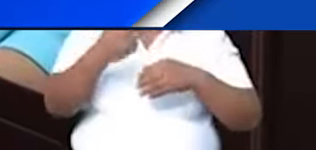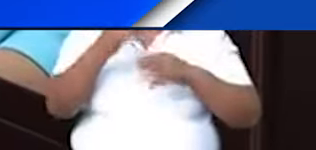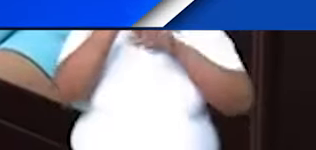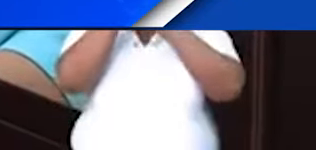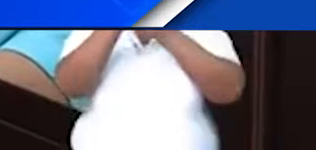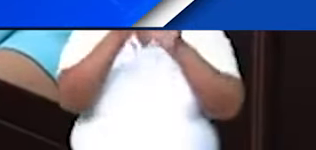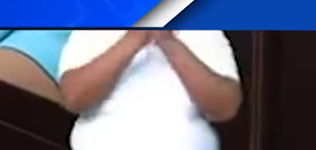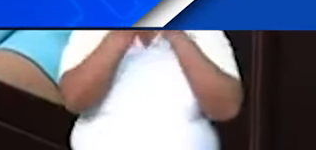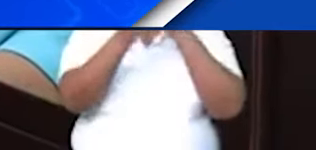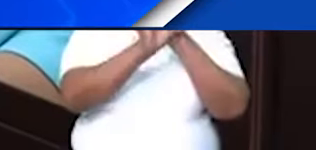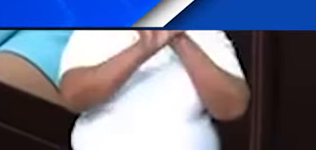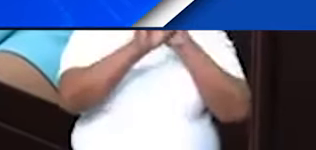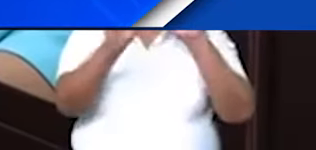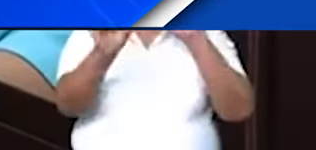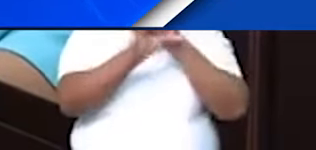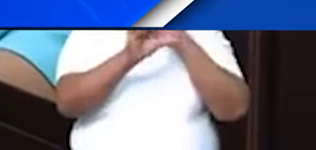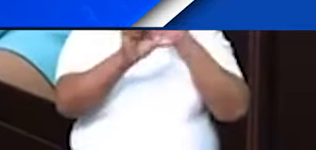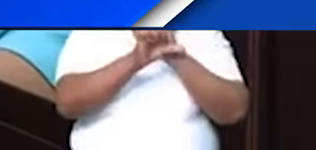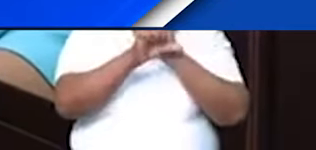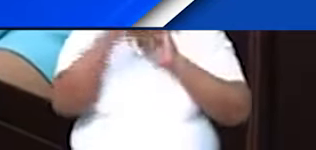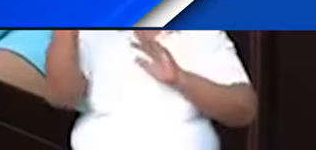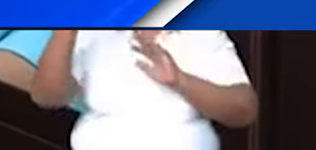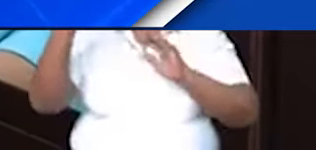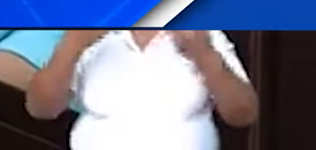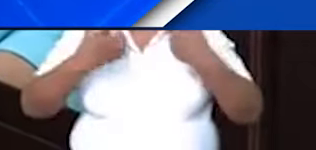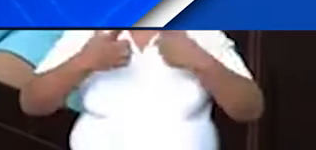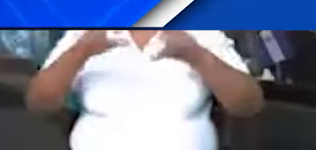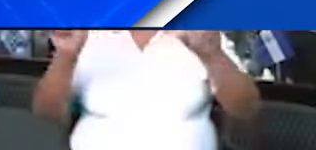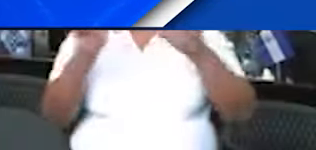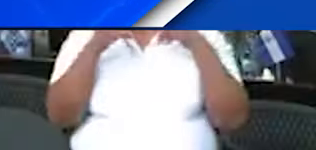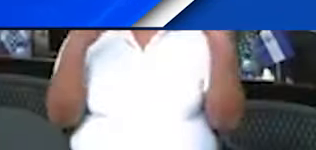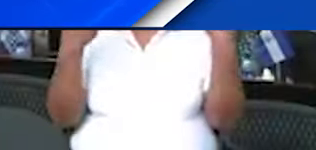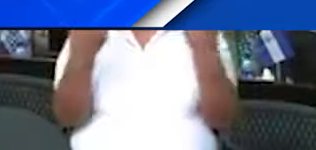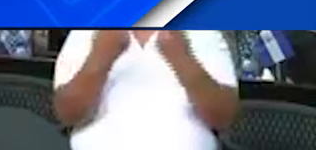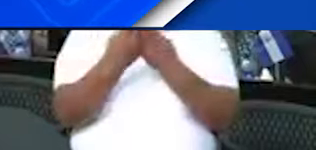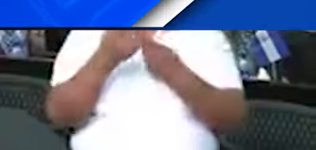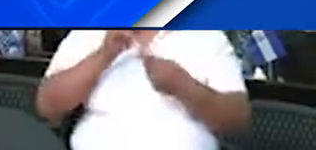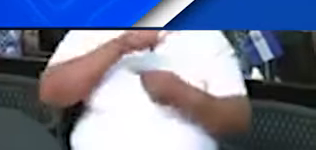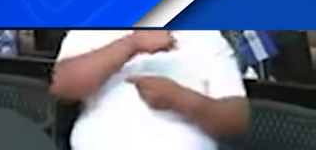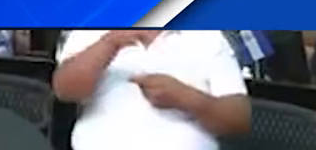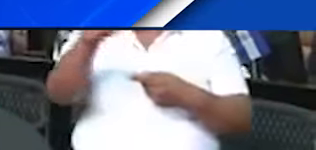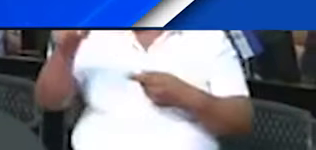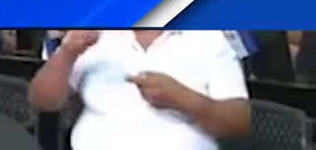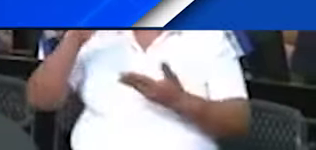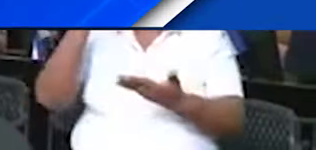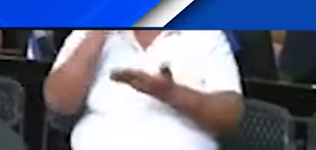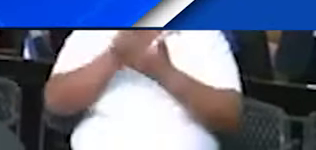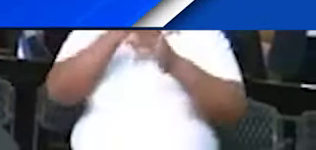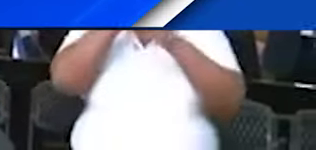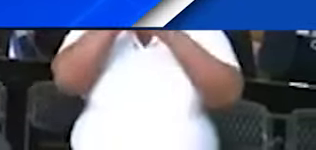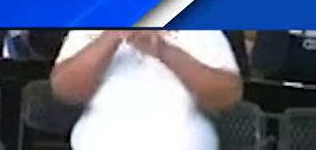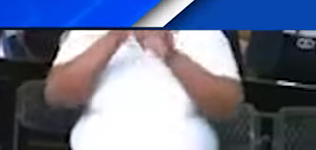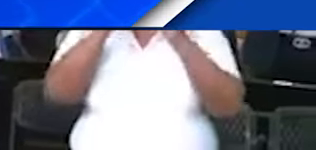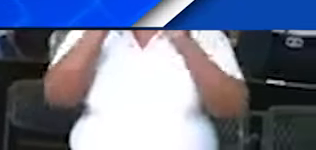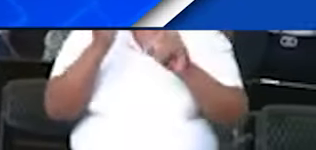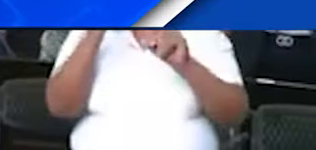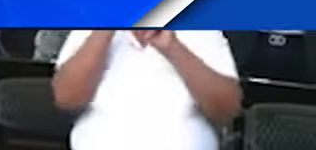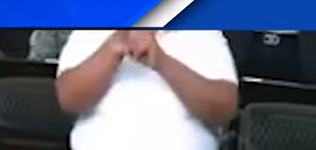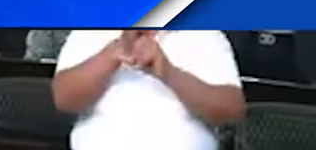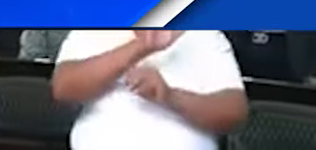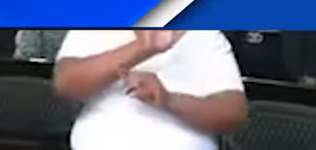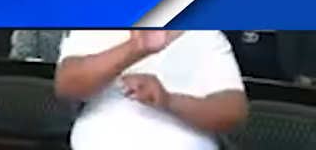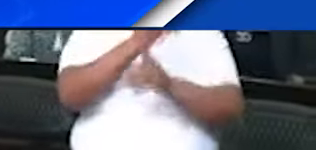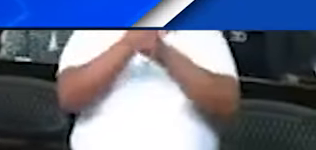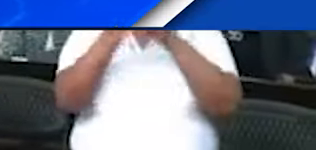las leyes, los derechos y las libertades del pueblo y cumplir fielmente y a conciencia los deberes del